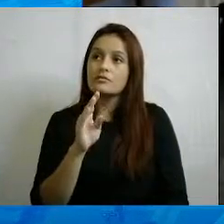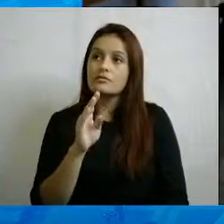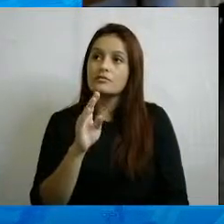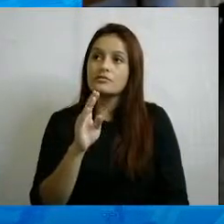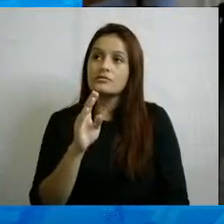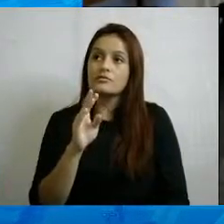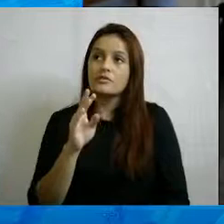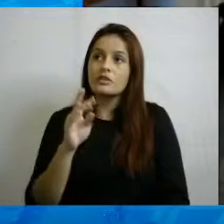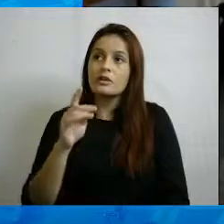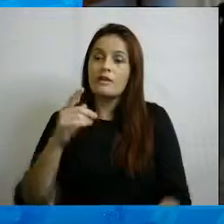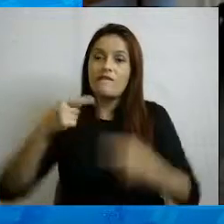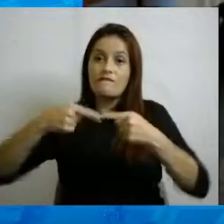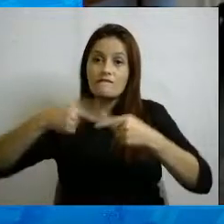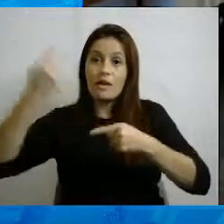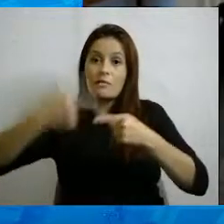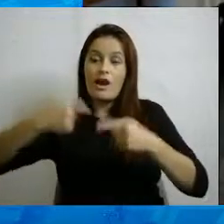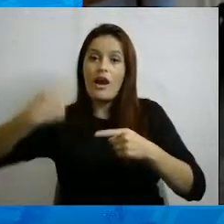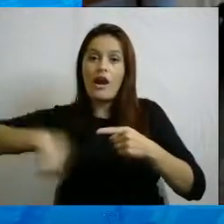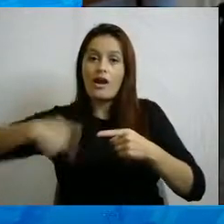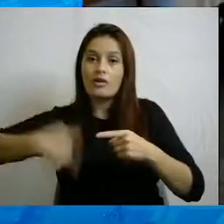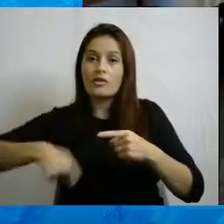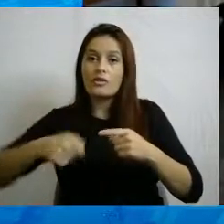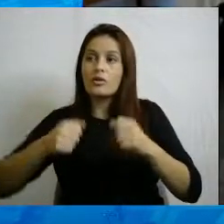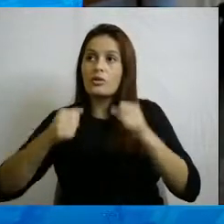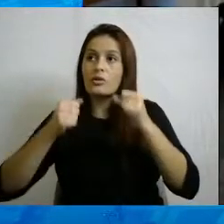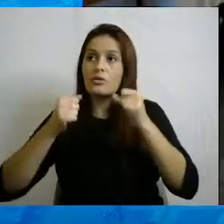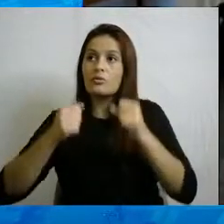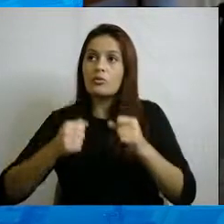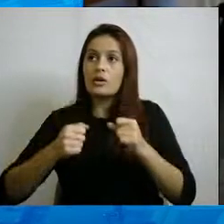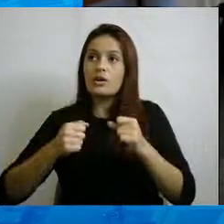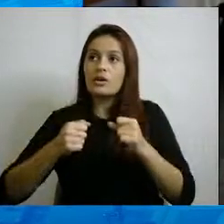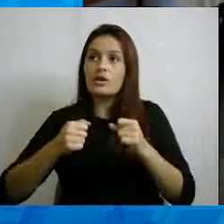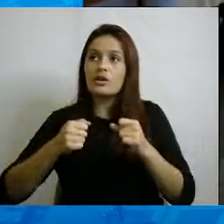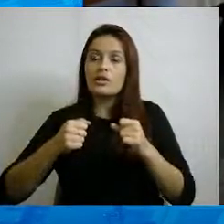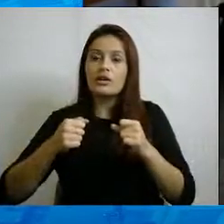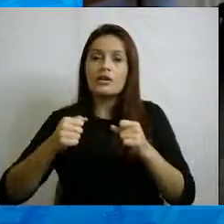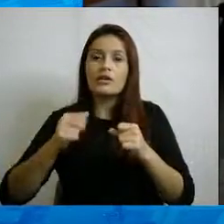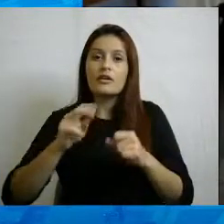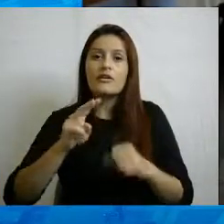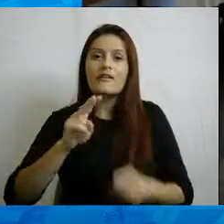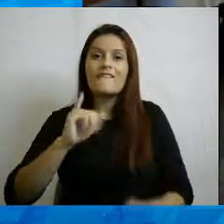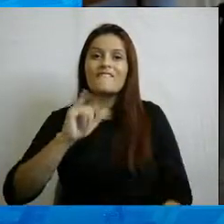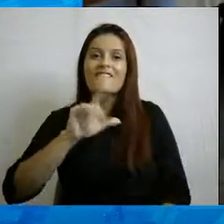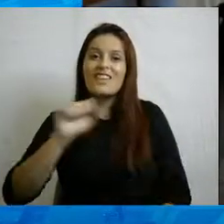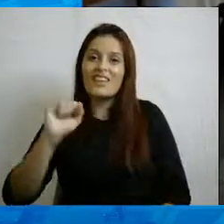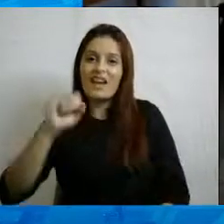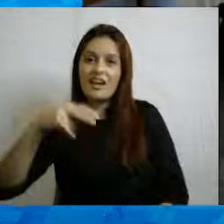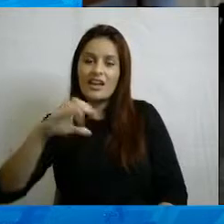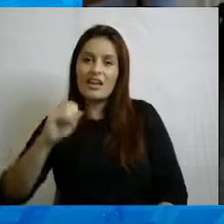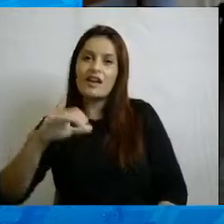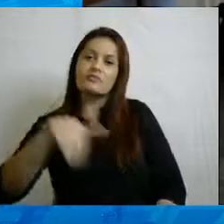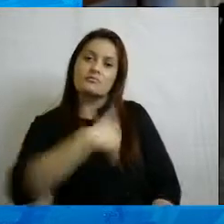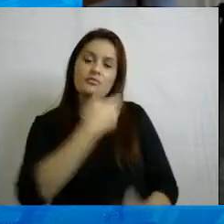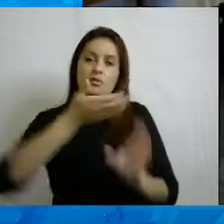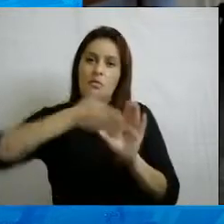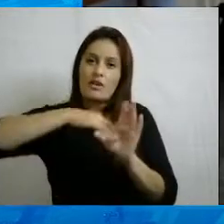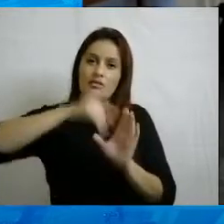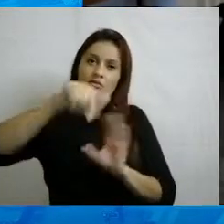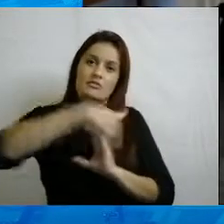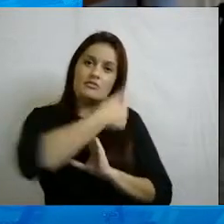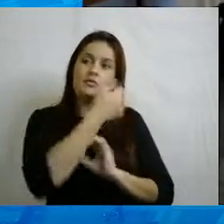carísimo, se puede bajar perfectamente hacia Vicuña Maquena por toda la gente que va hacia la Vía Inca, Pomayre, El Marco, Chiñihue, El Monte.